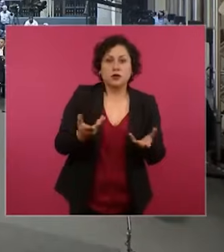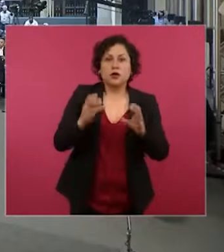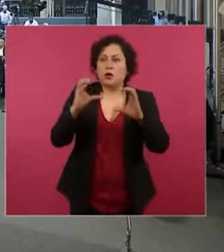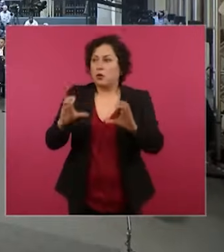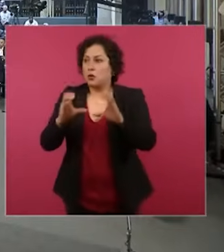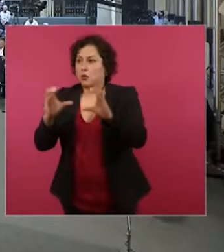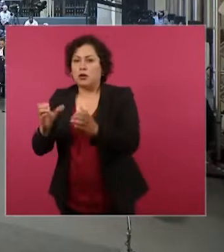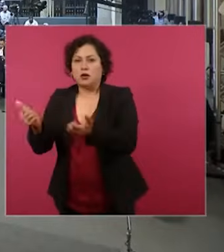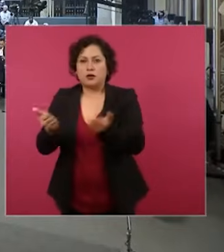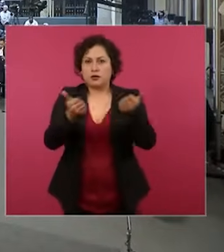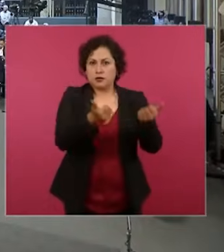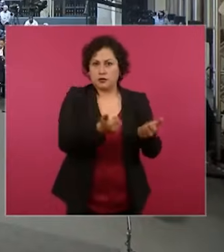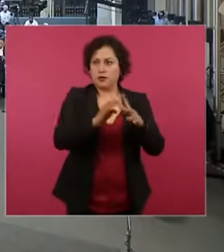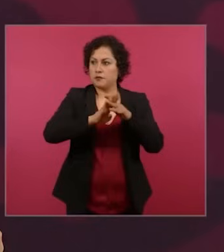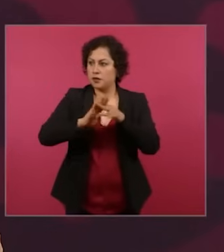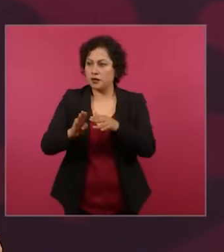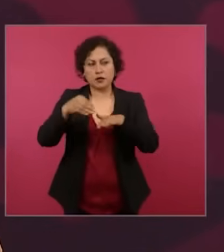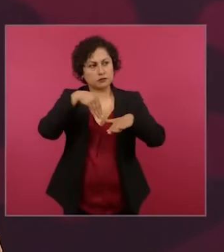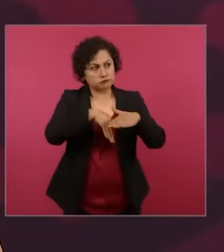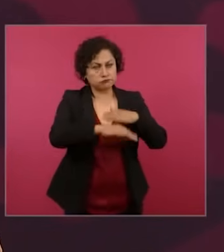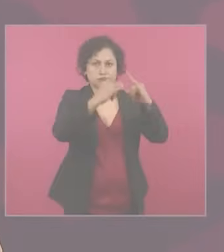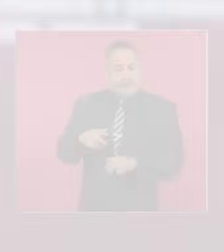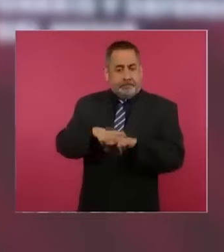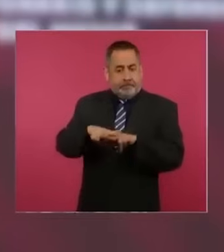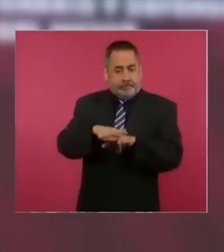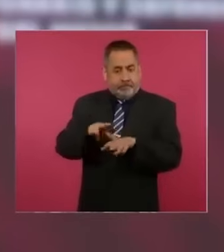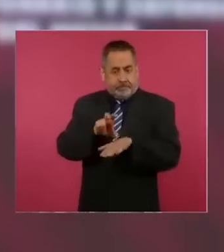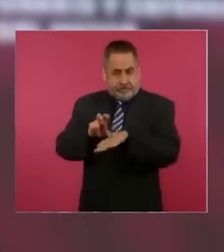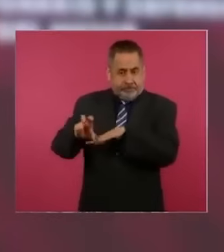y le dice: "Óigame, no, fue por culpa del balastro barato".